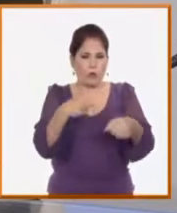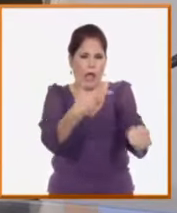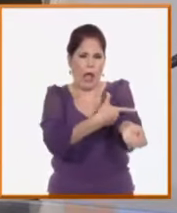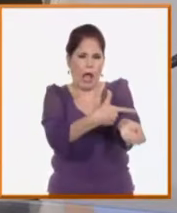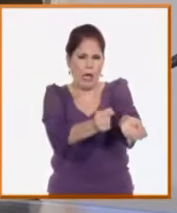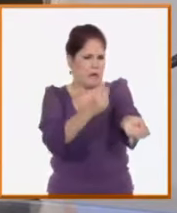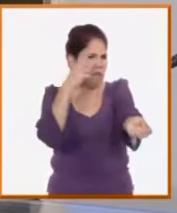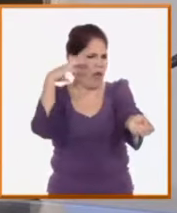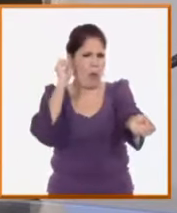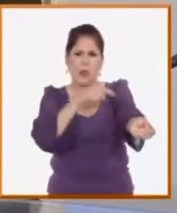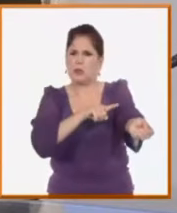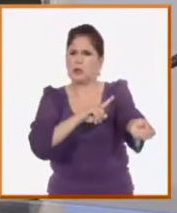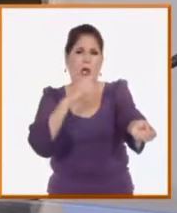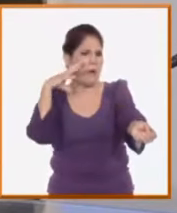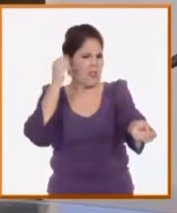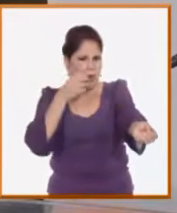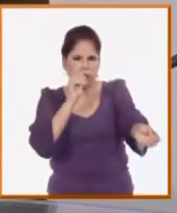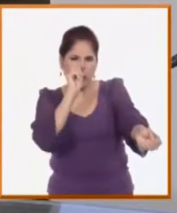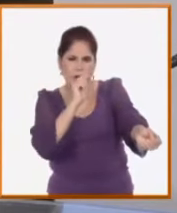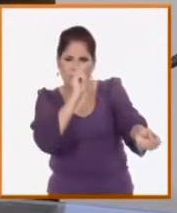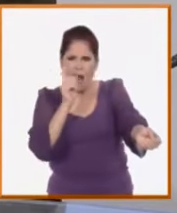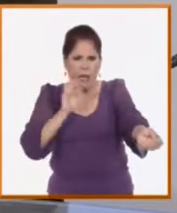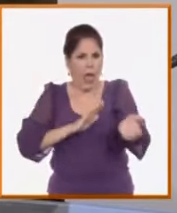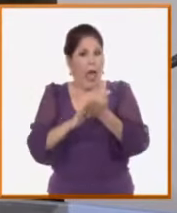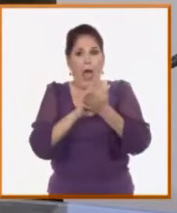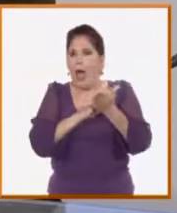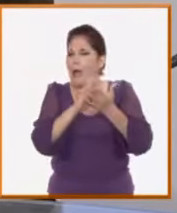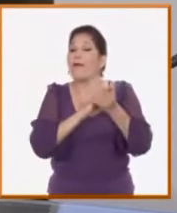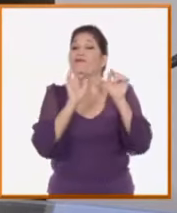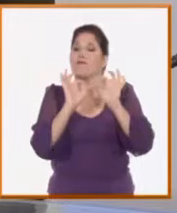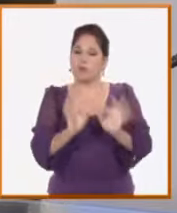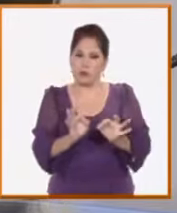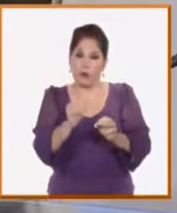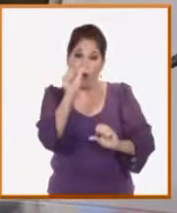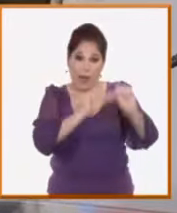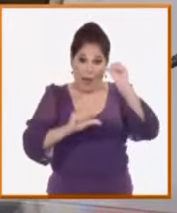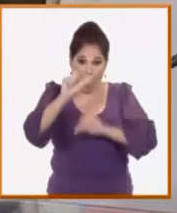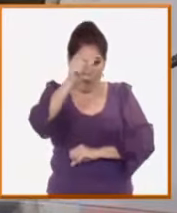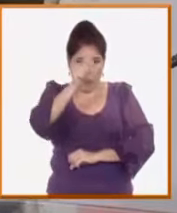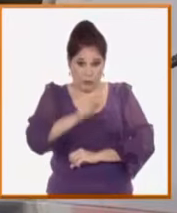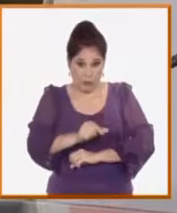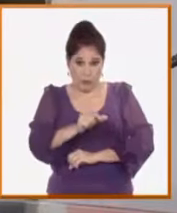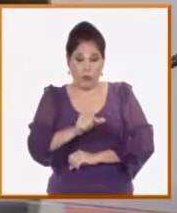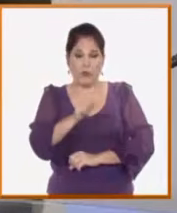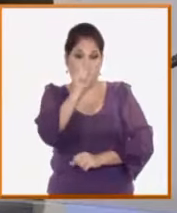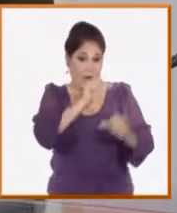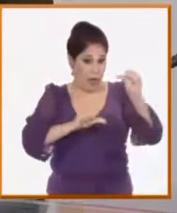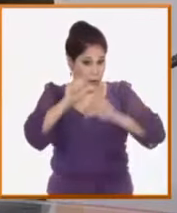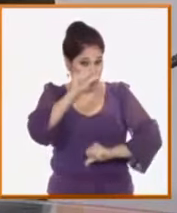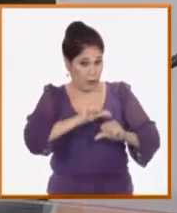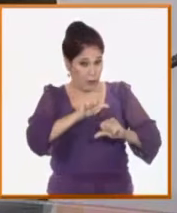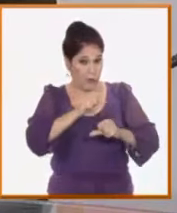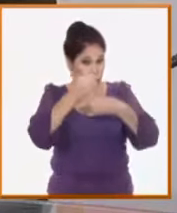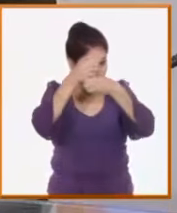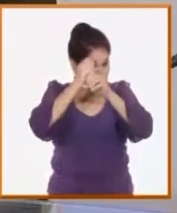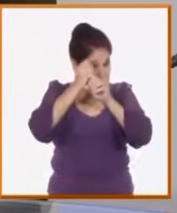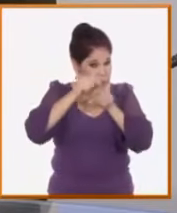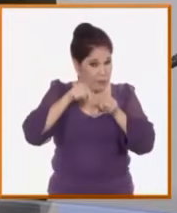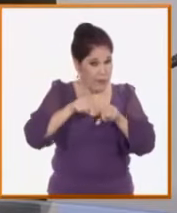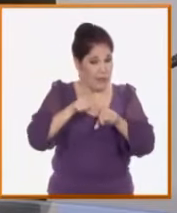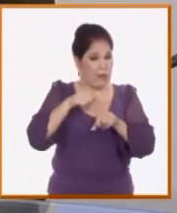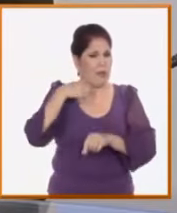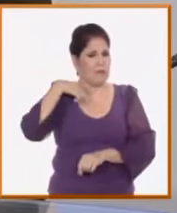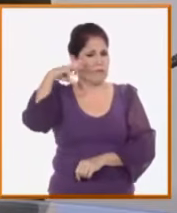el tráfico y el consumo para que tengas una idea eh el laboratorio central de criminalística durante todos estos años ha